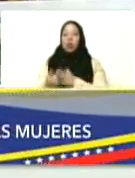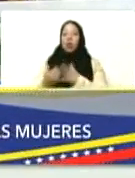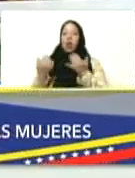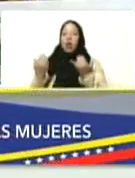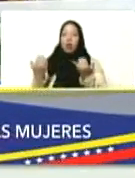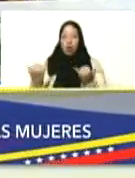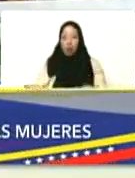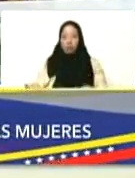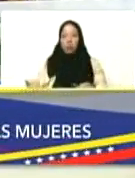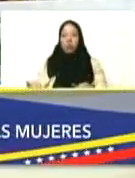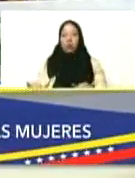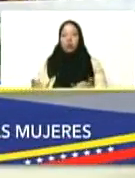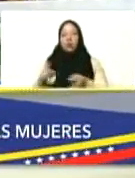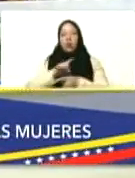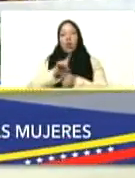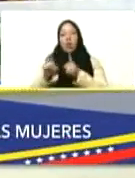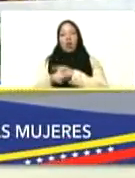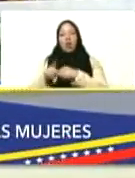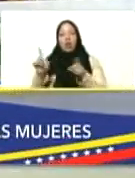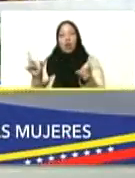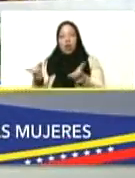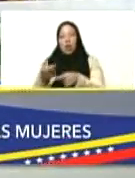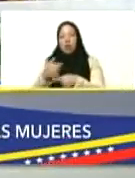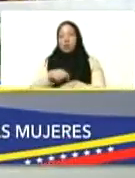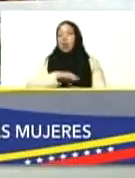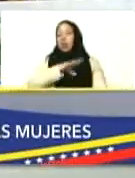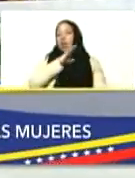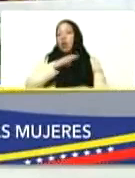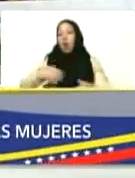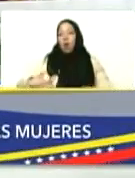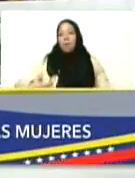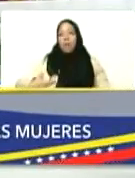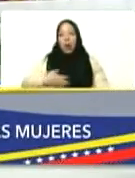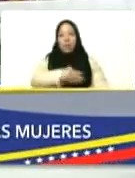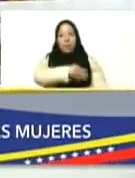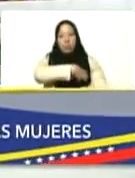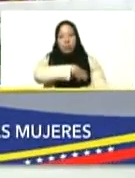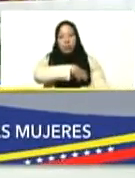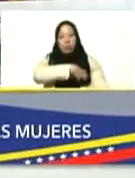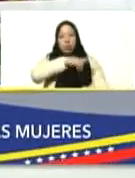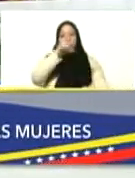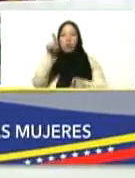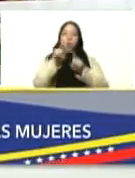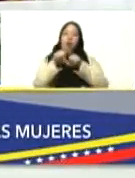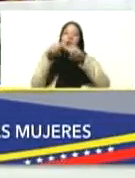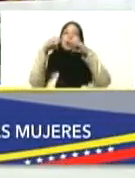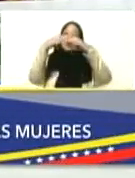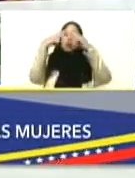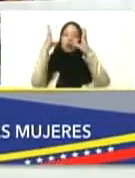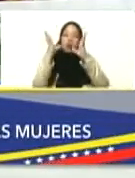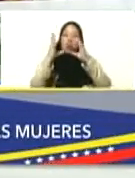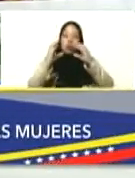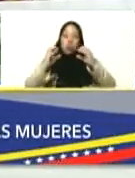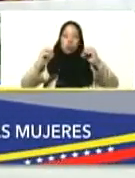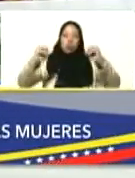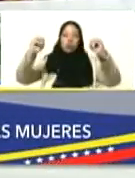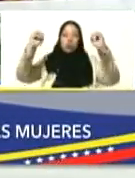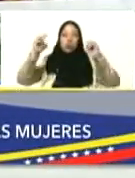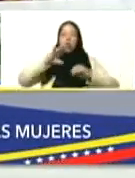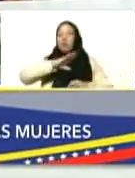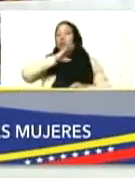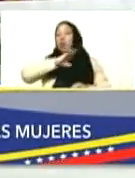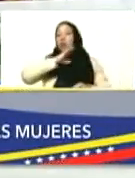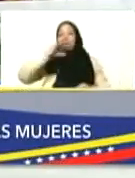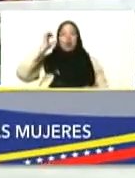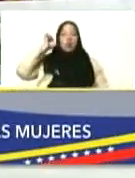oportuna el cáncer de mama y cáncer de cuello uterino, patologías y enfermedades